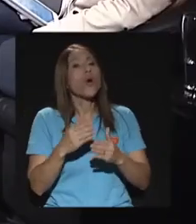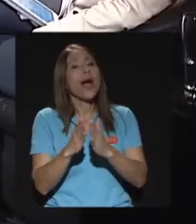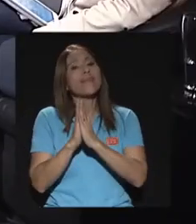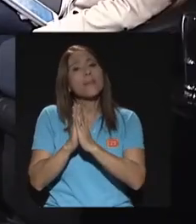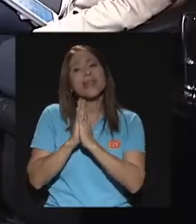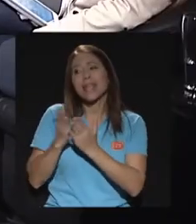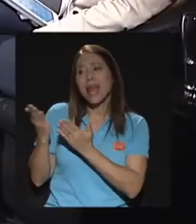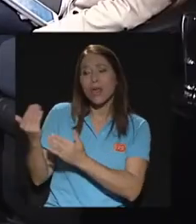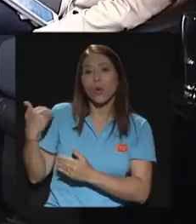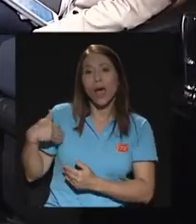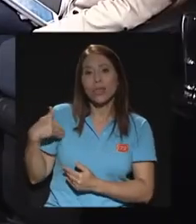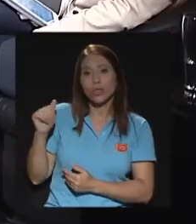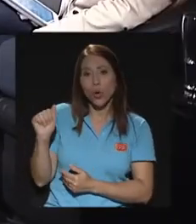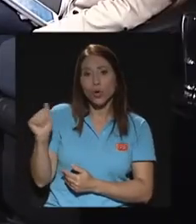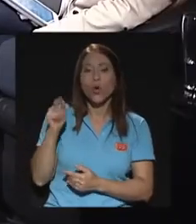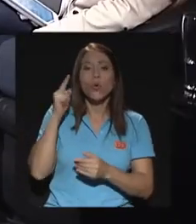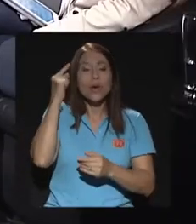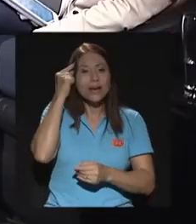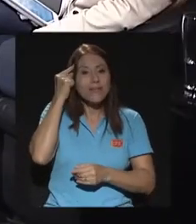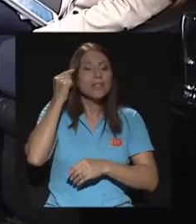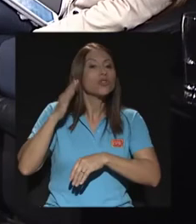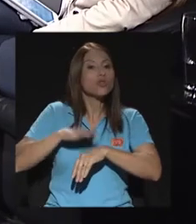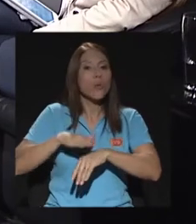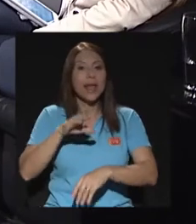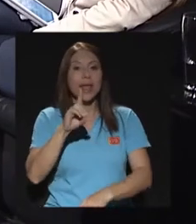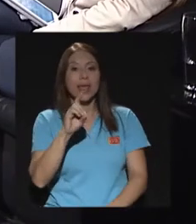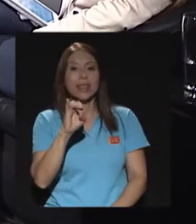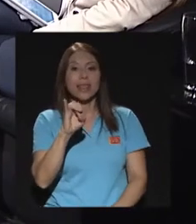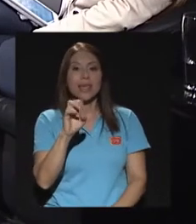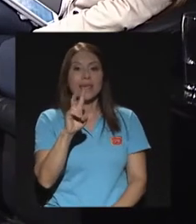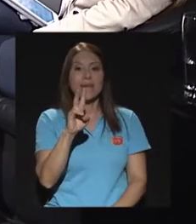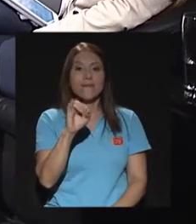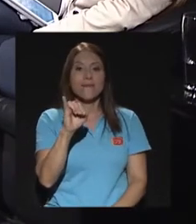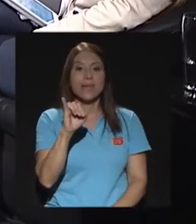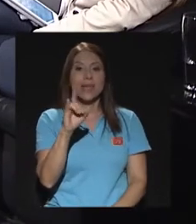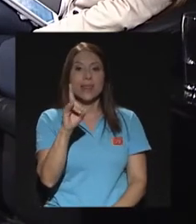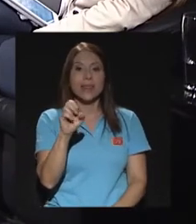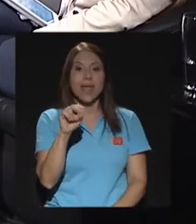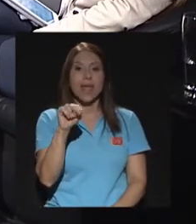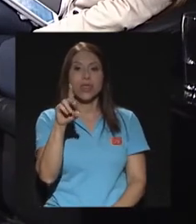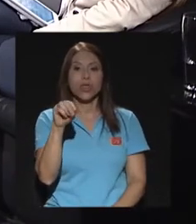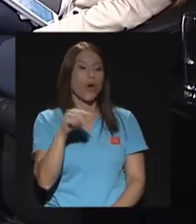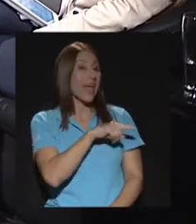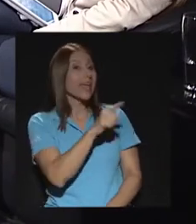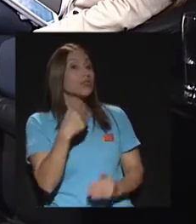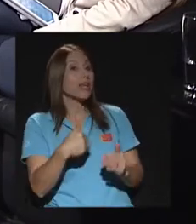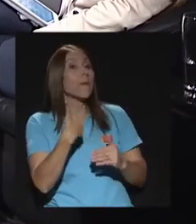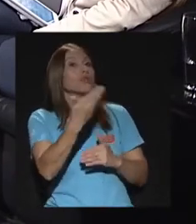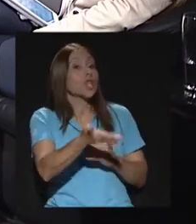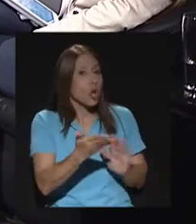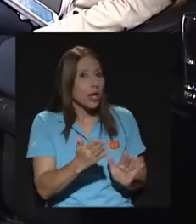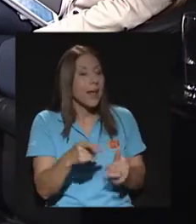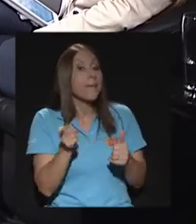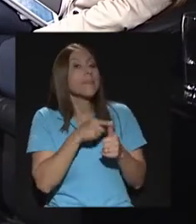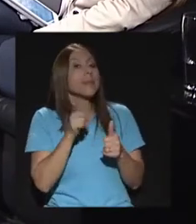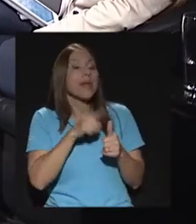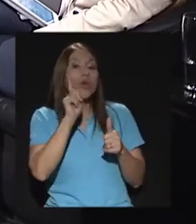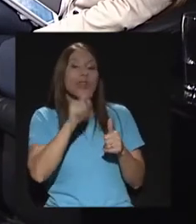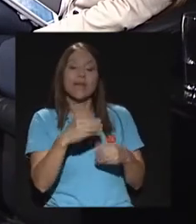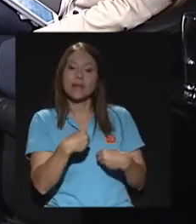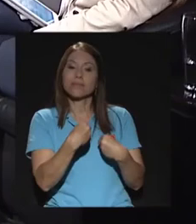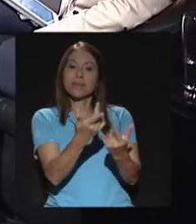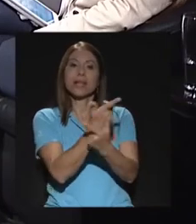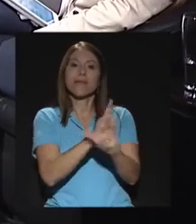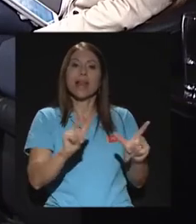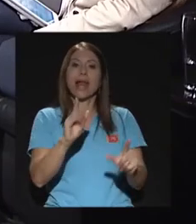reflexión en torno al dividendo. Eso en algún momento podría representar... Eso sería posterior, ¿verdad? Sí, primero hay que liberar bandas y